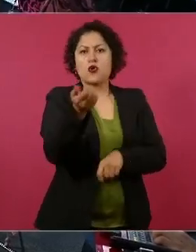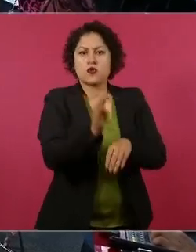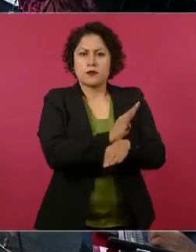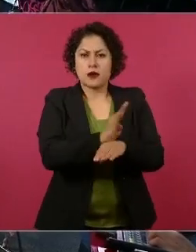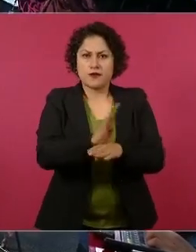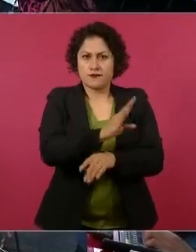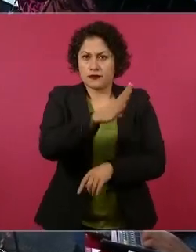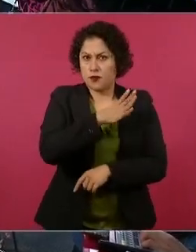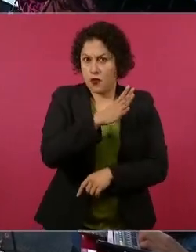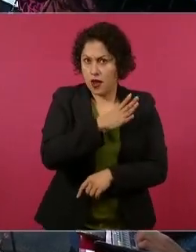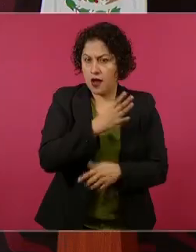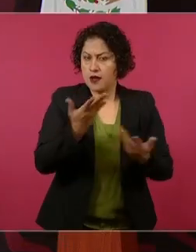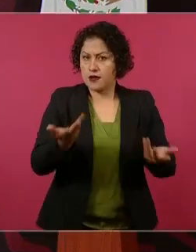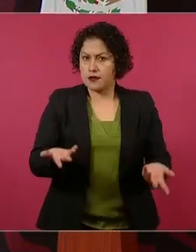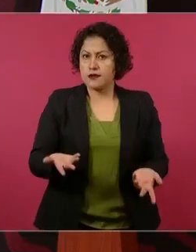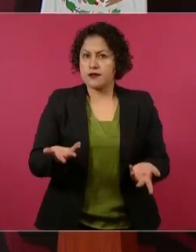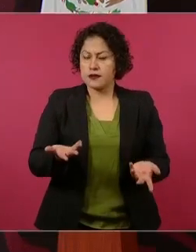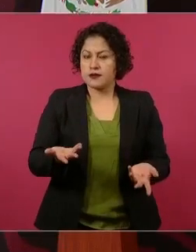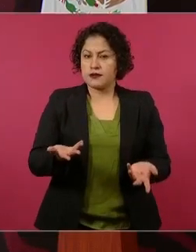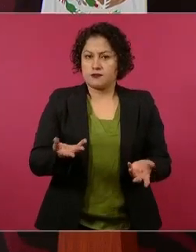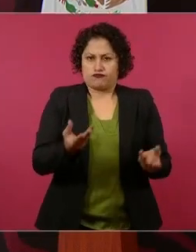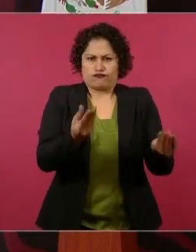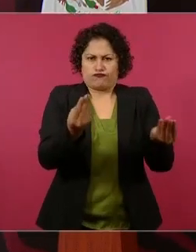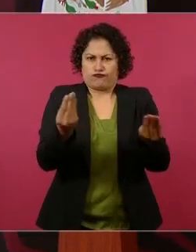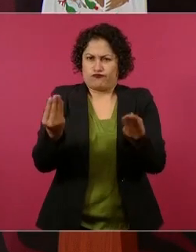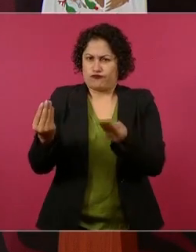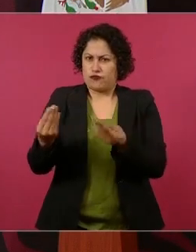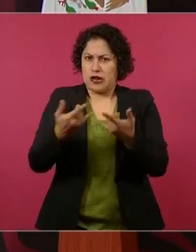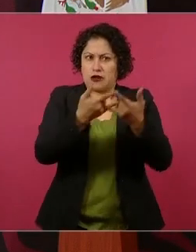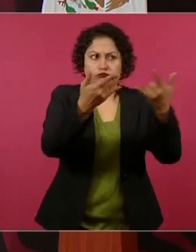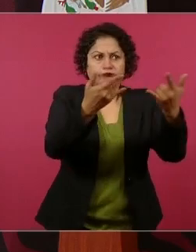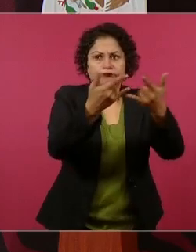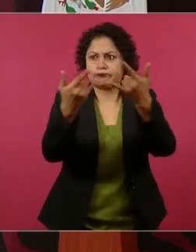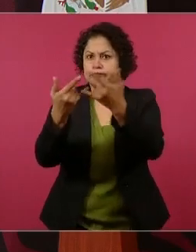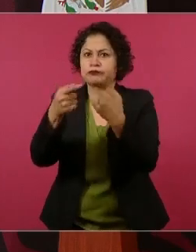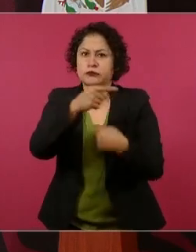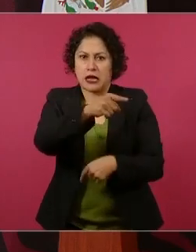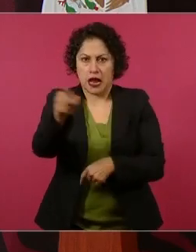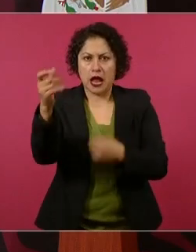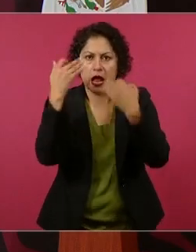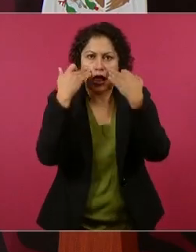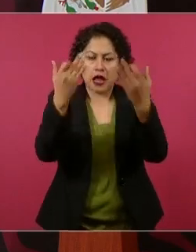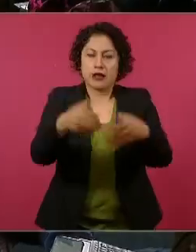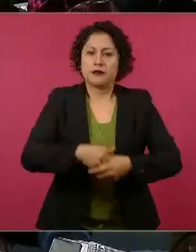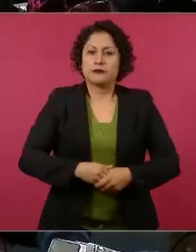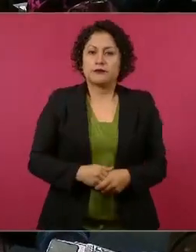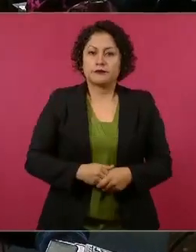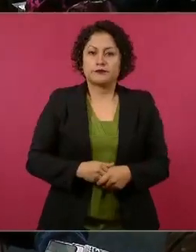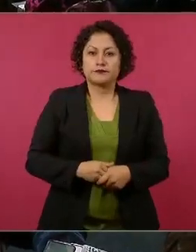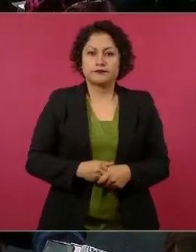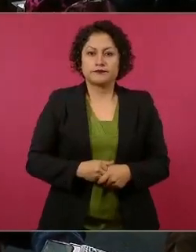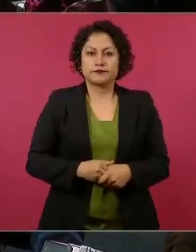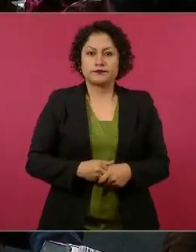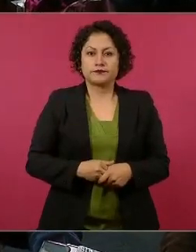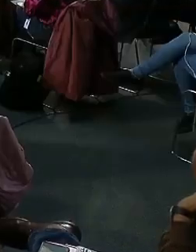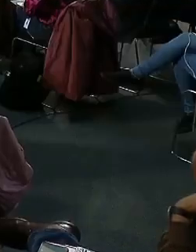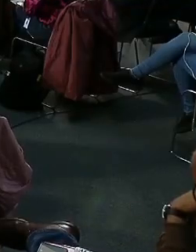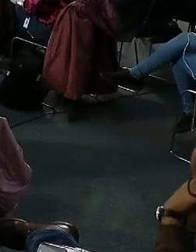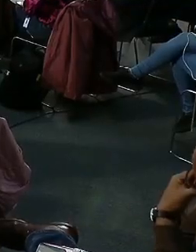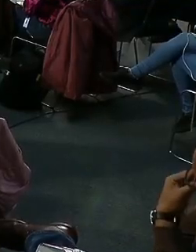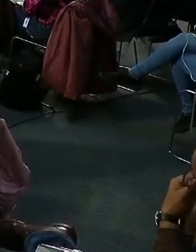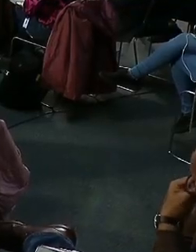Hay muchísimos casos, ¿no? Así, por ejemplo, los que trabajan en